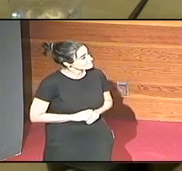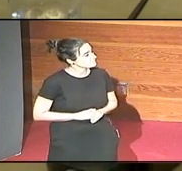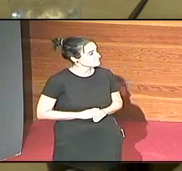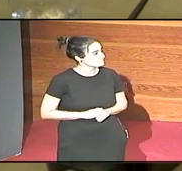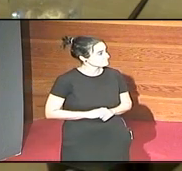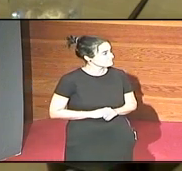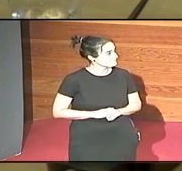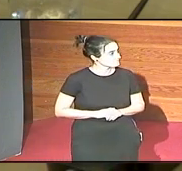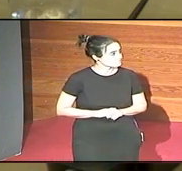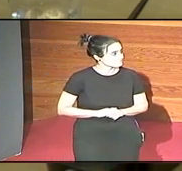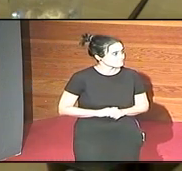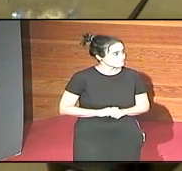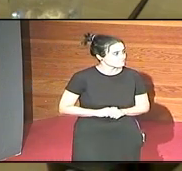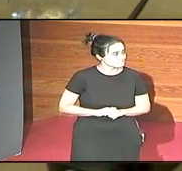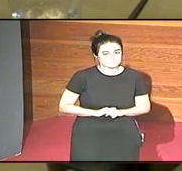Hola, buenas.